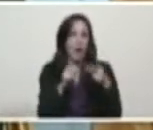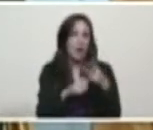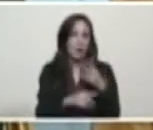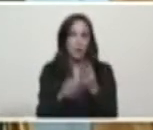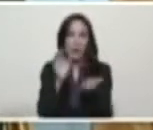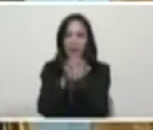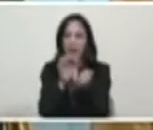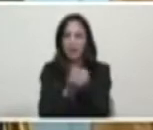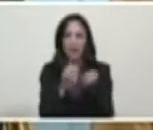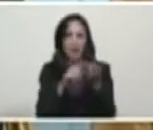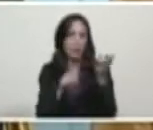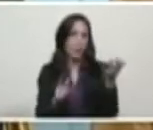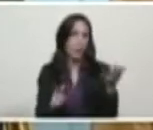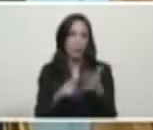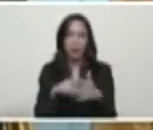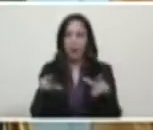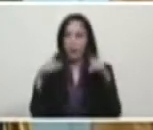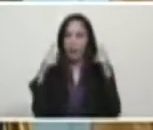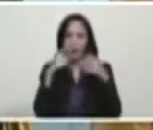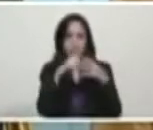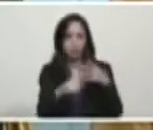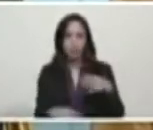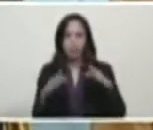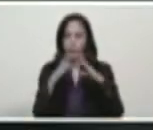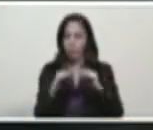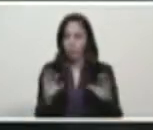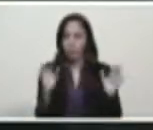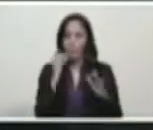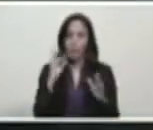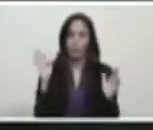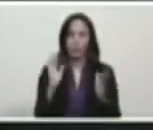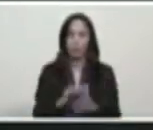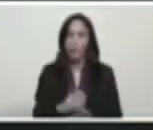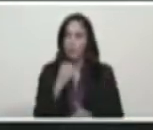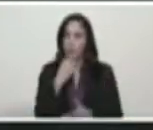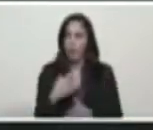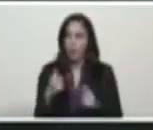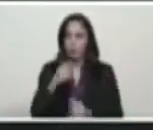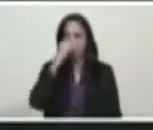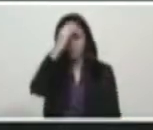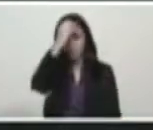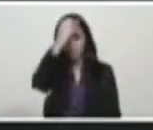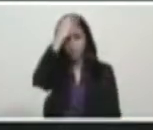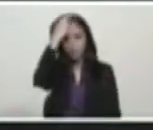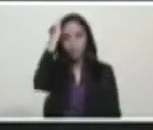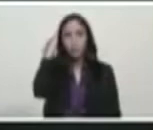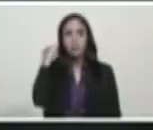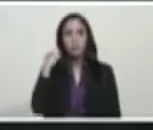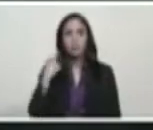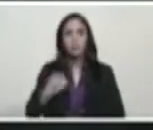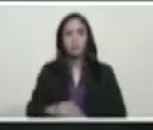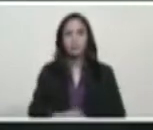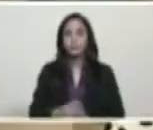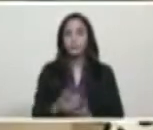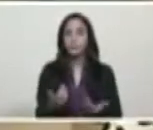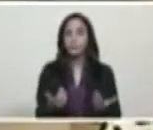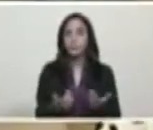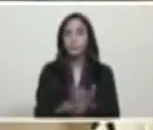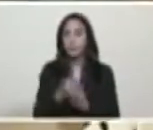orientales, guaireño, para todos, pues. Una campaña bonita fue. Y luego ayer